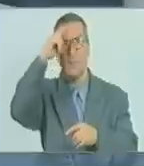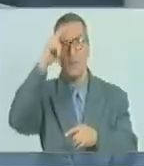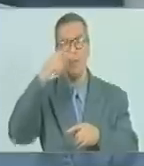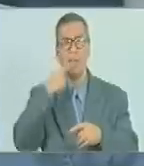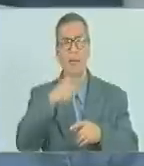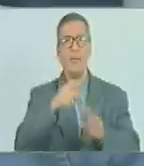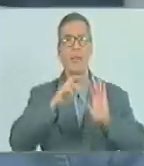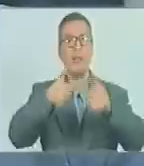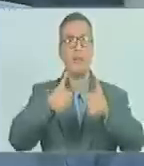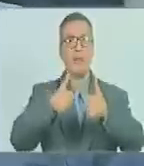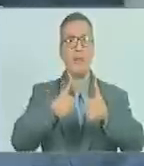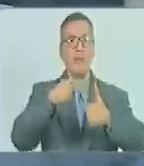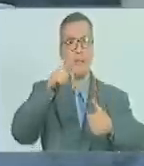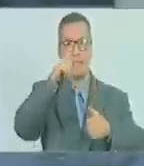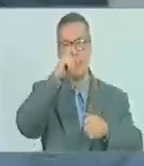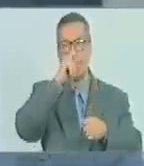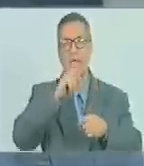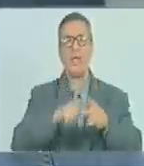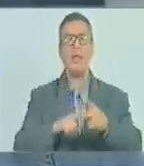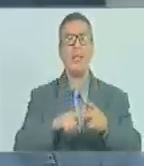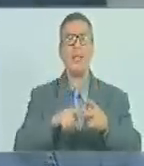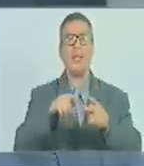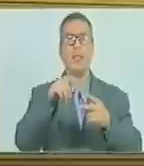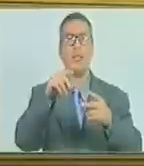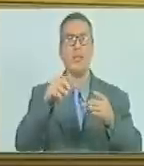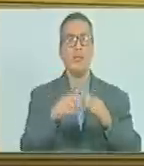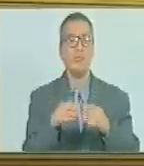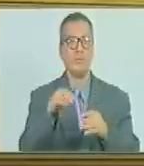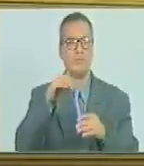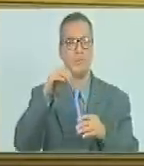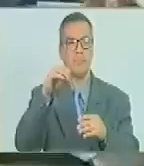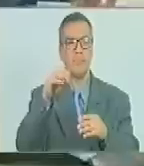hielo. Así comienza 100 años de soledad y se inaugura el realismo mágico, Ricardo.